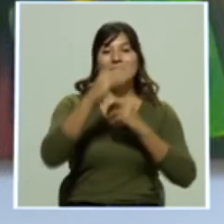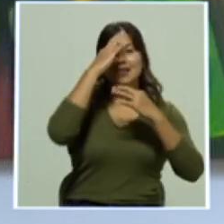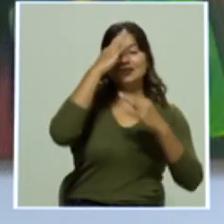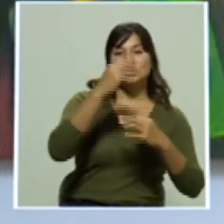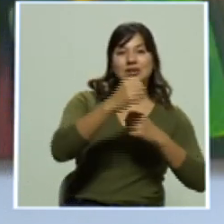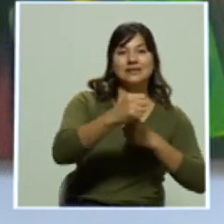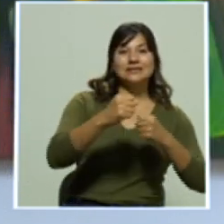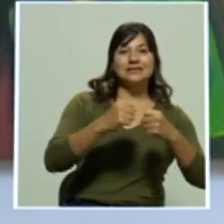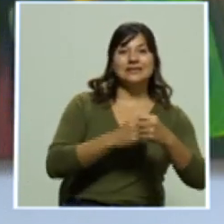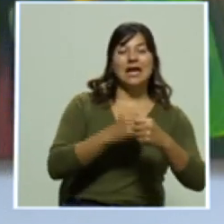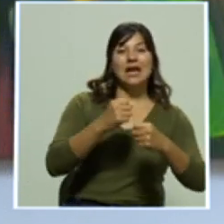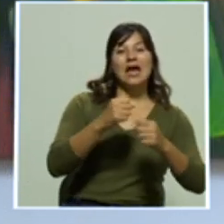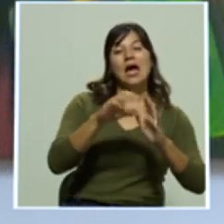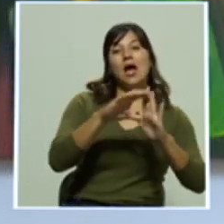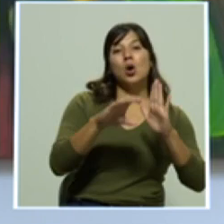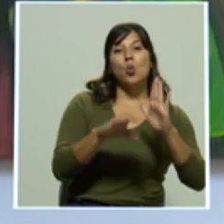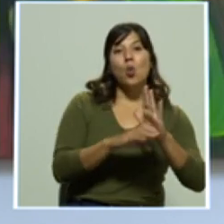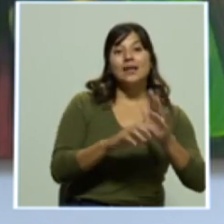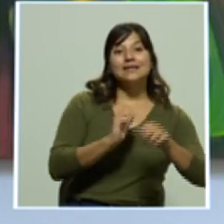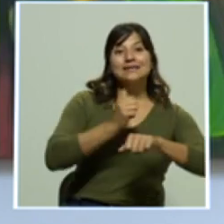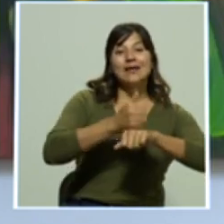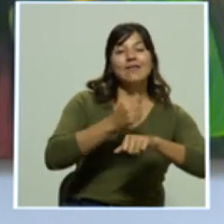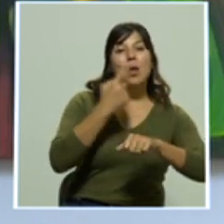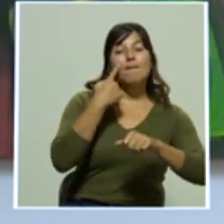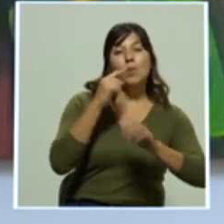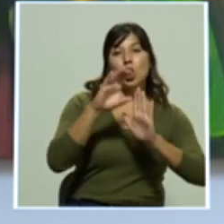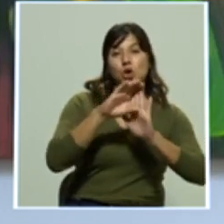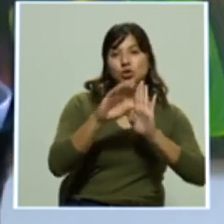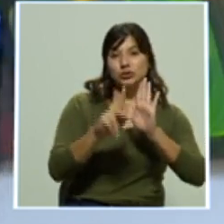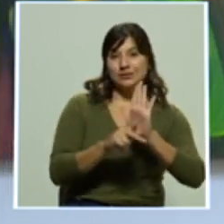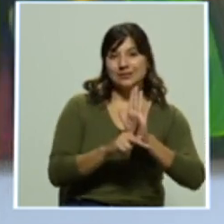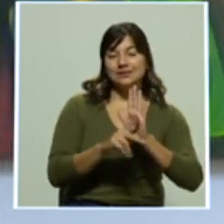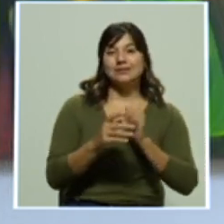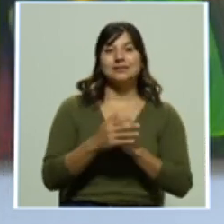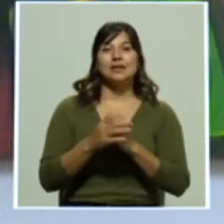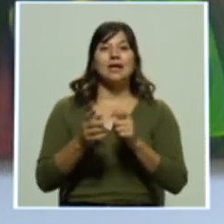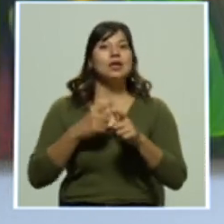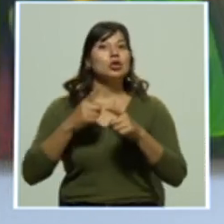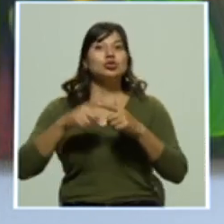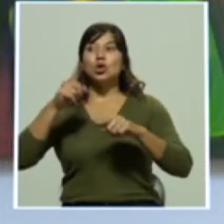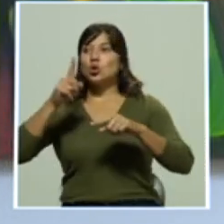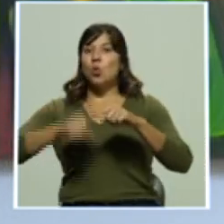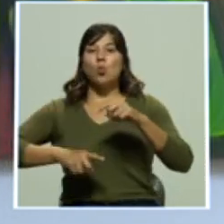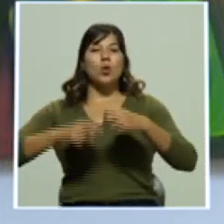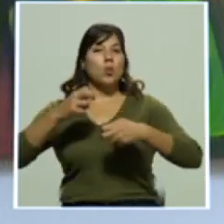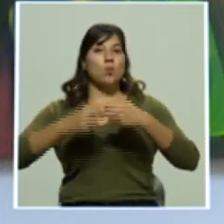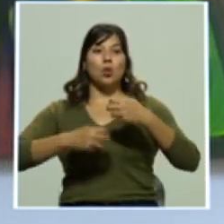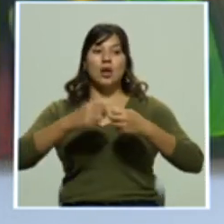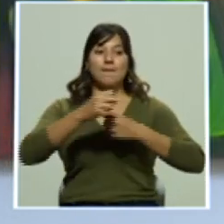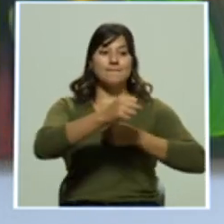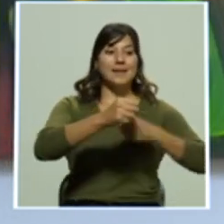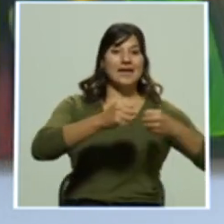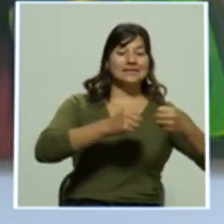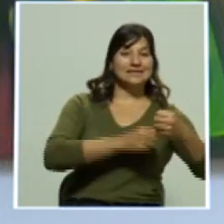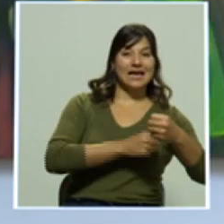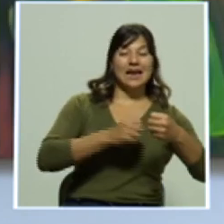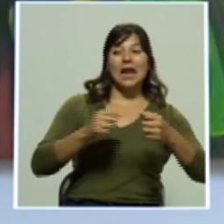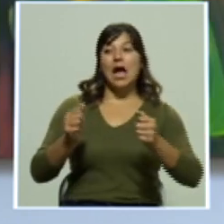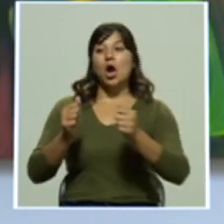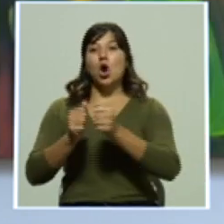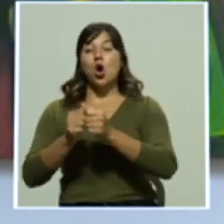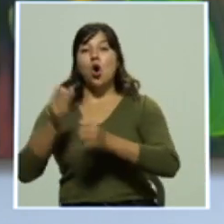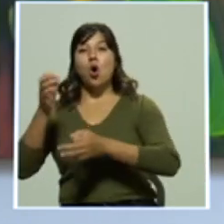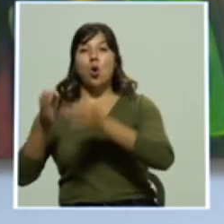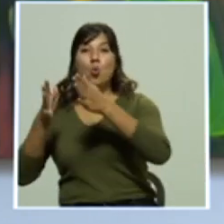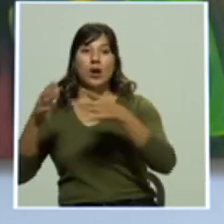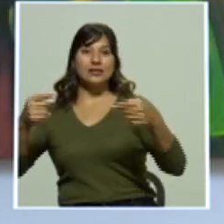Pero no puede plantearse un conflicto entre la Sala y un juez, sino tiene que ser entre uno de los poderes,